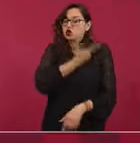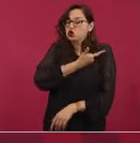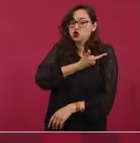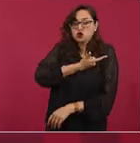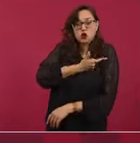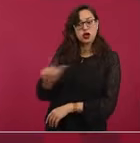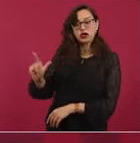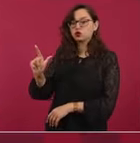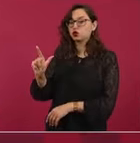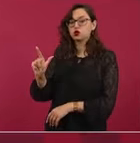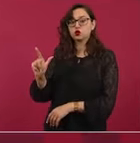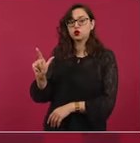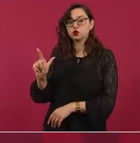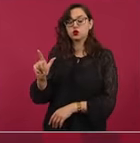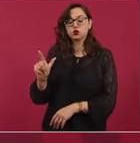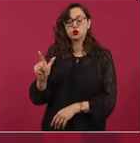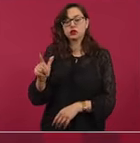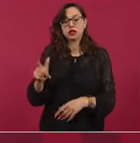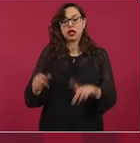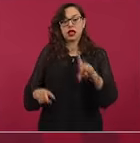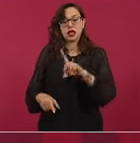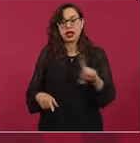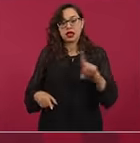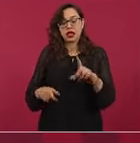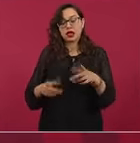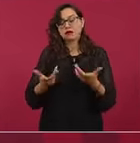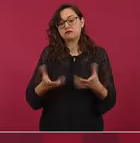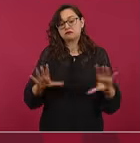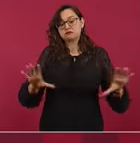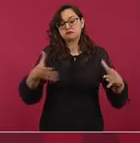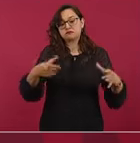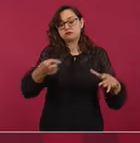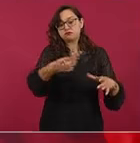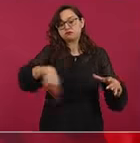conservadores, a la derecha, a los